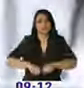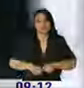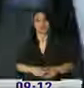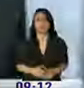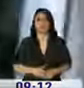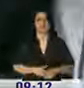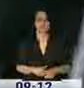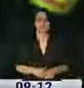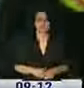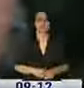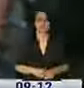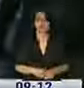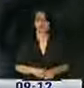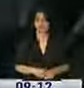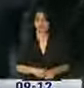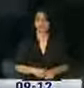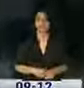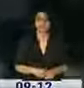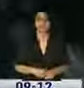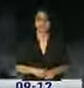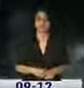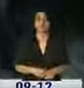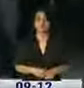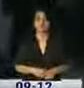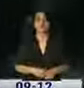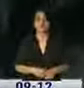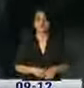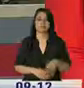de Pastaza, informó Elizabeth Quesada.